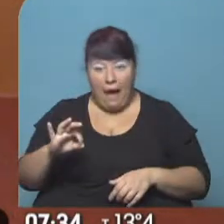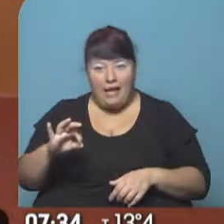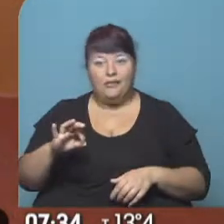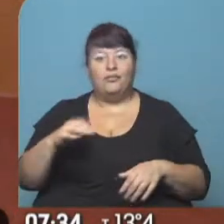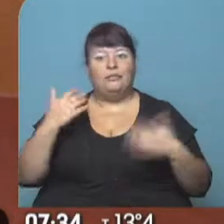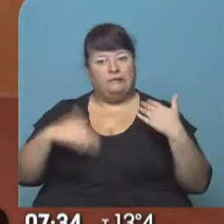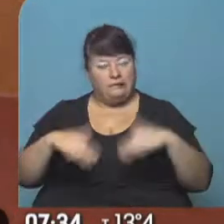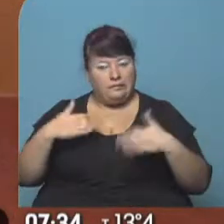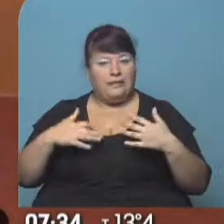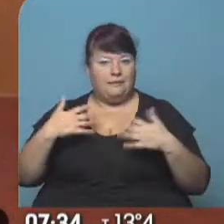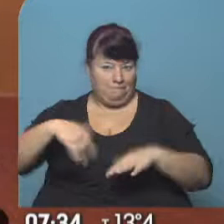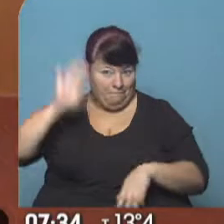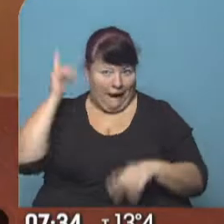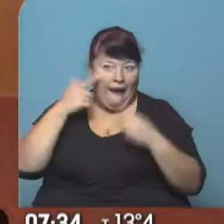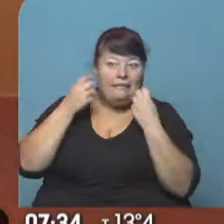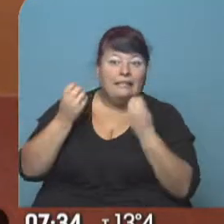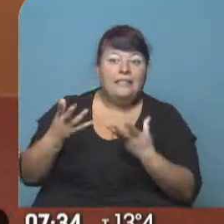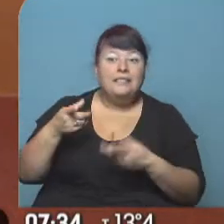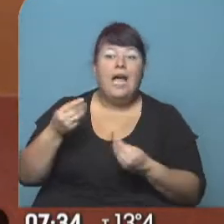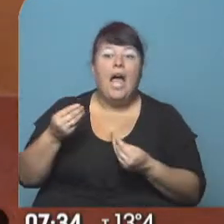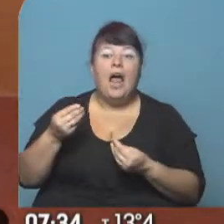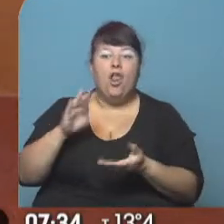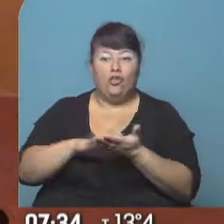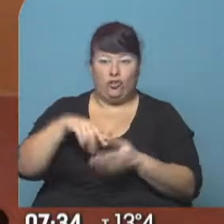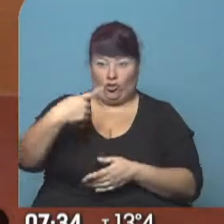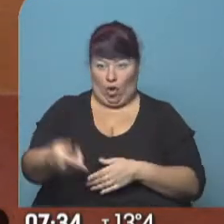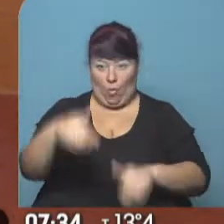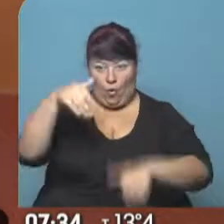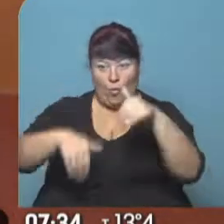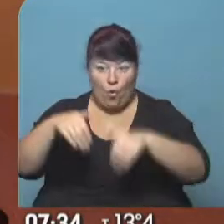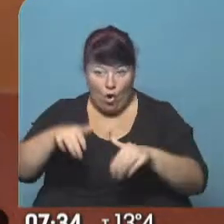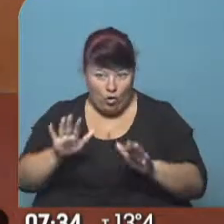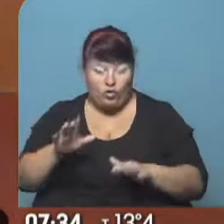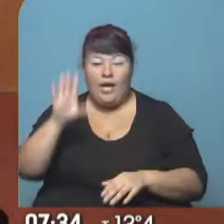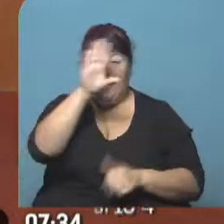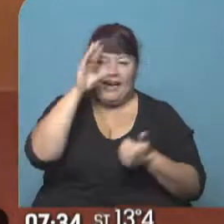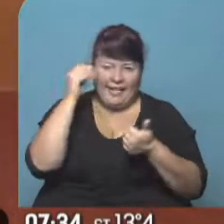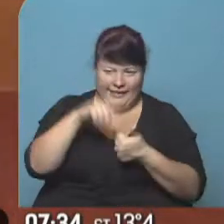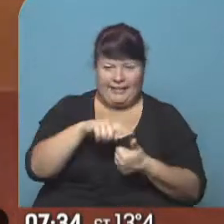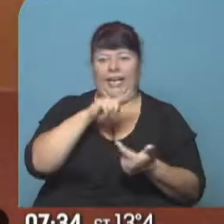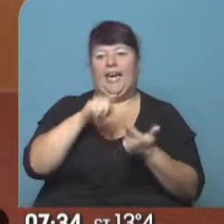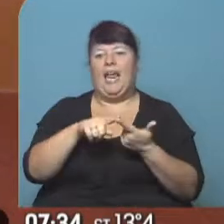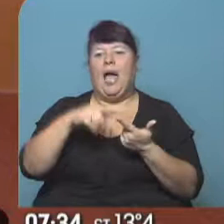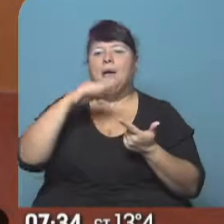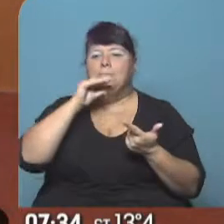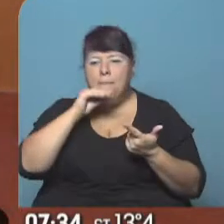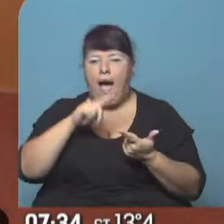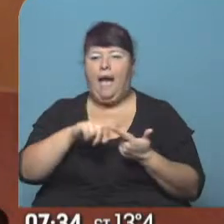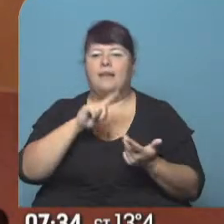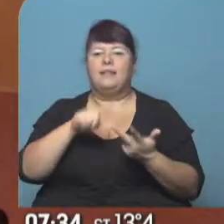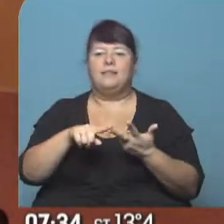está mucha y la gran expectativa para las próximas elecciones. Cristina Kirchner, Sergio